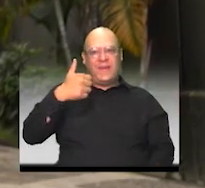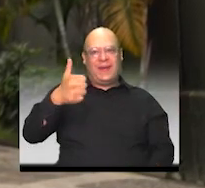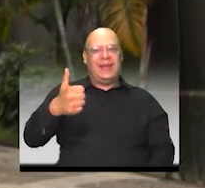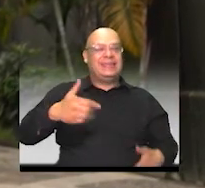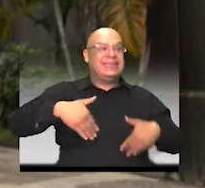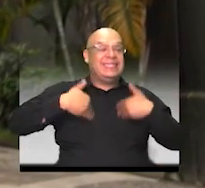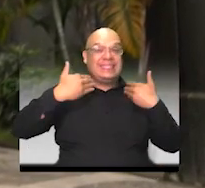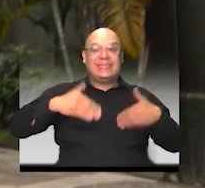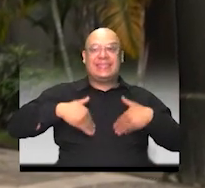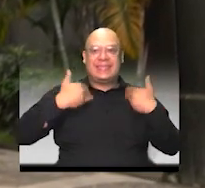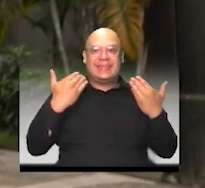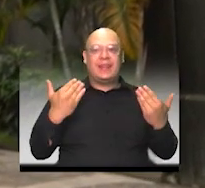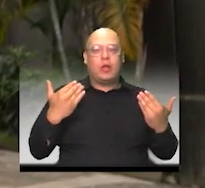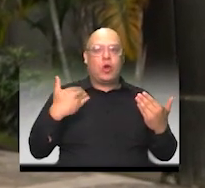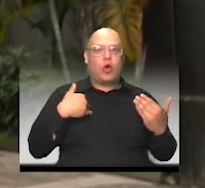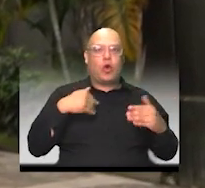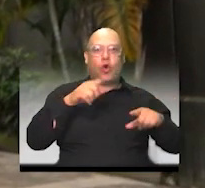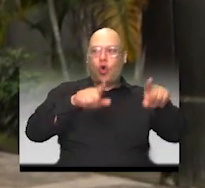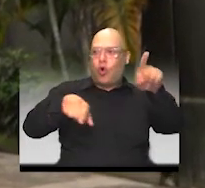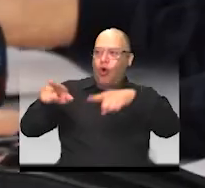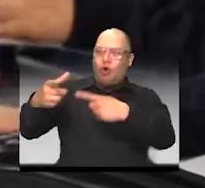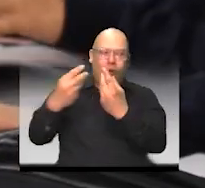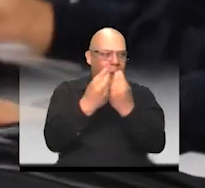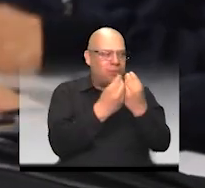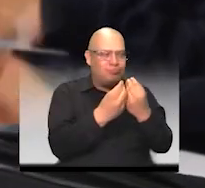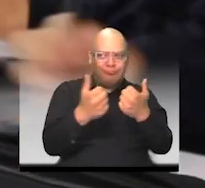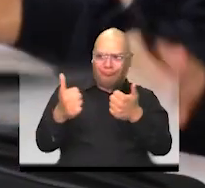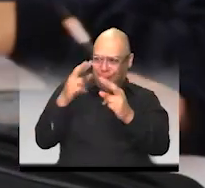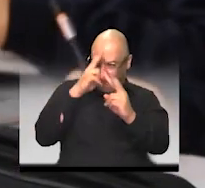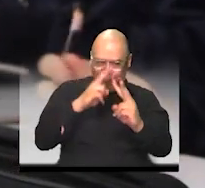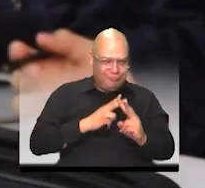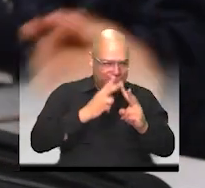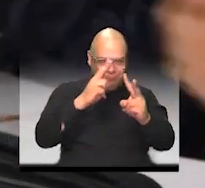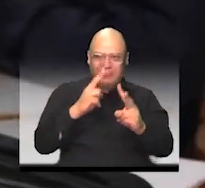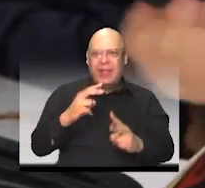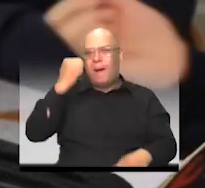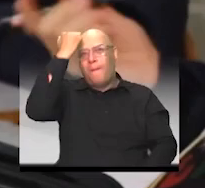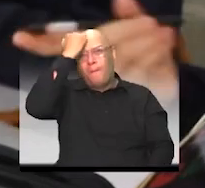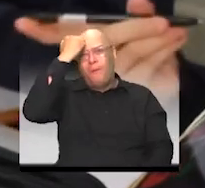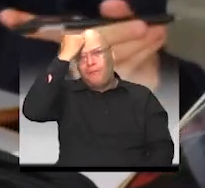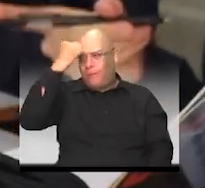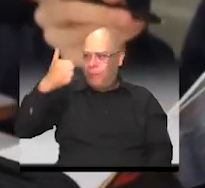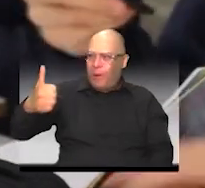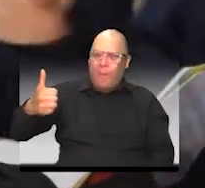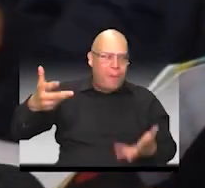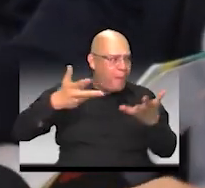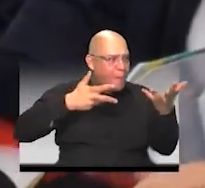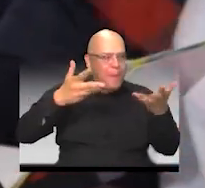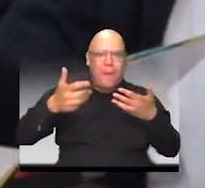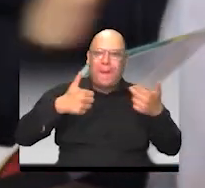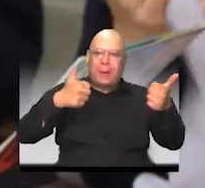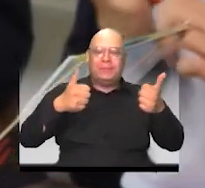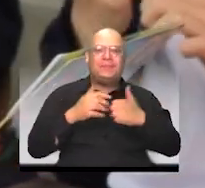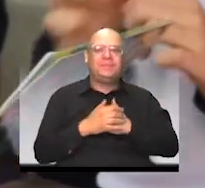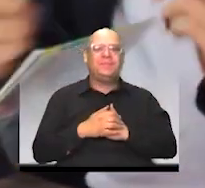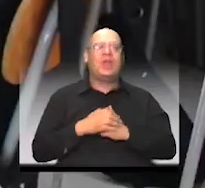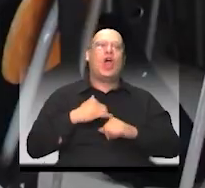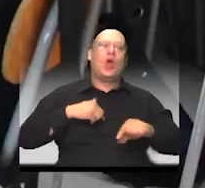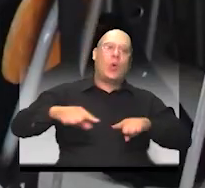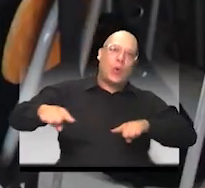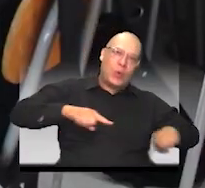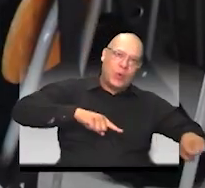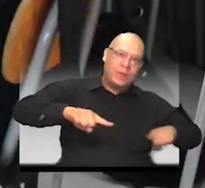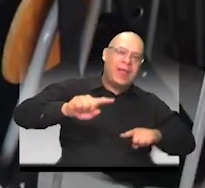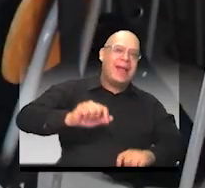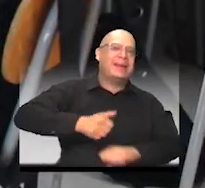motivado, porque mis compañeros me han tratado muy bien y los docentes también me han tratado muy bien, como el coordinador y